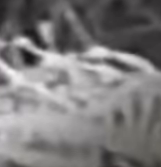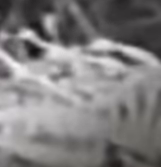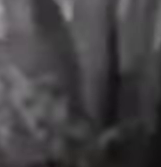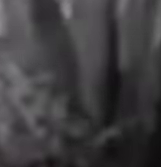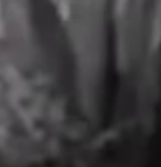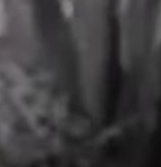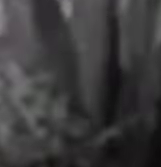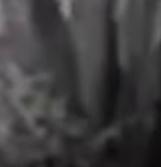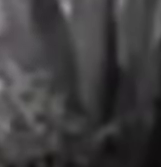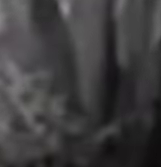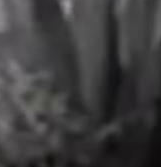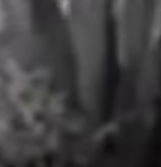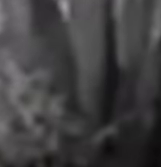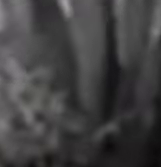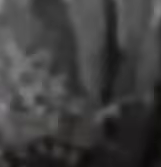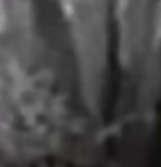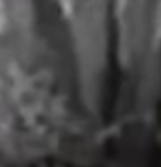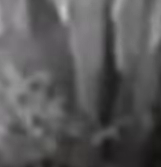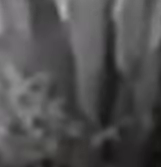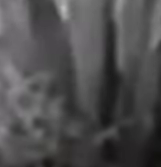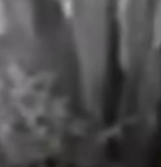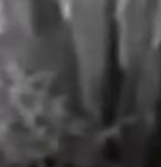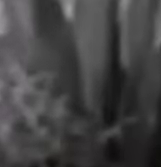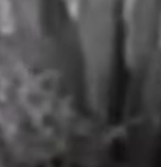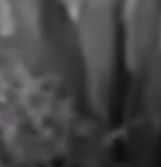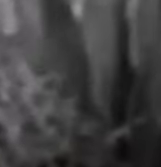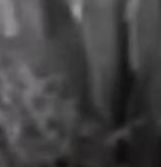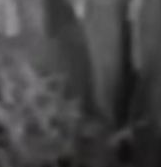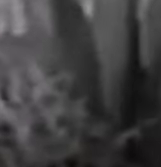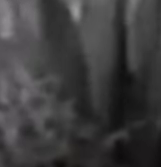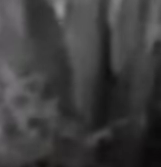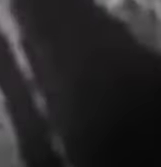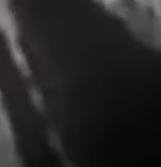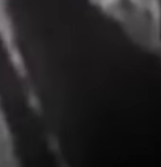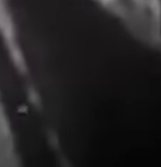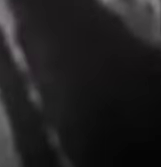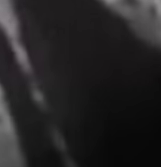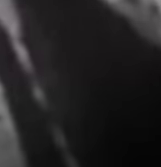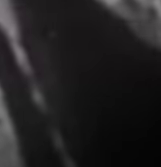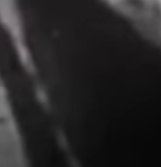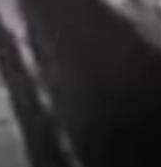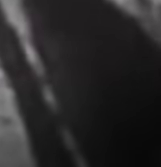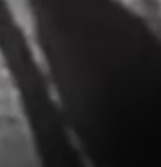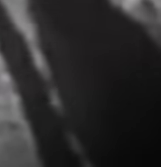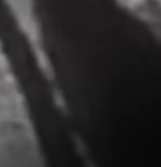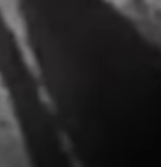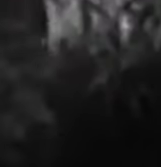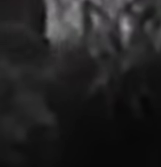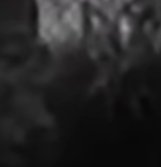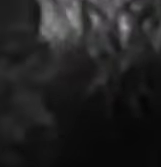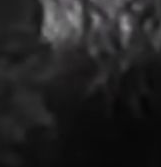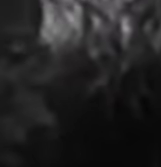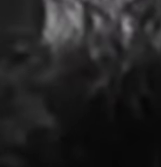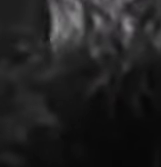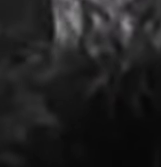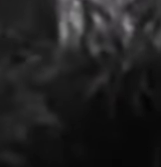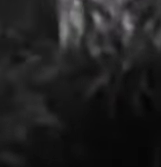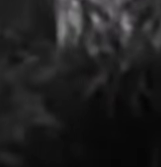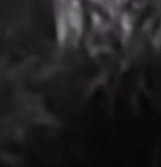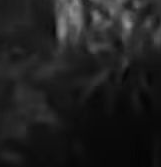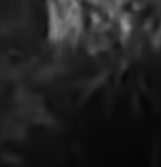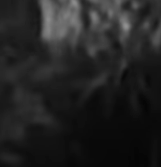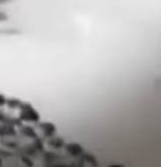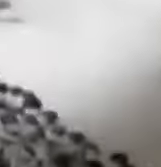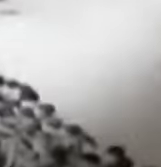lo que respecta al petróleo. También impulsó políticas para proteger a la población indígena y estableció una